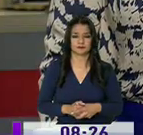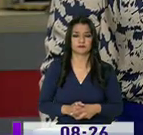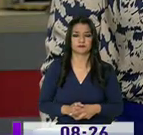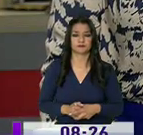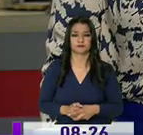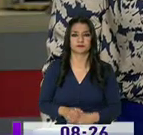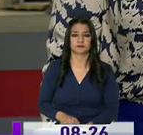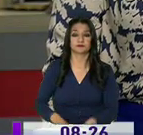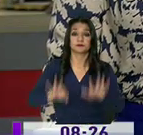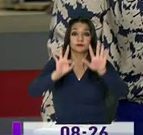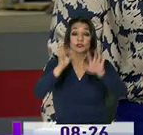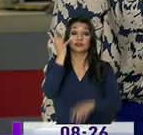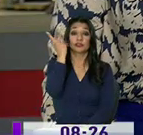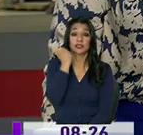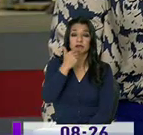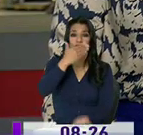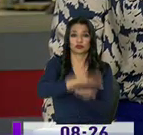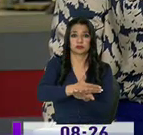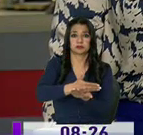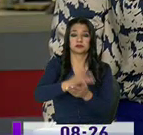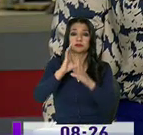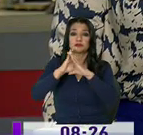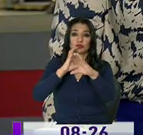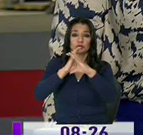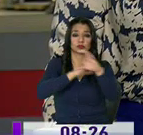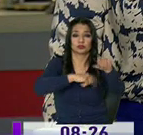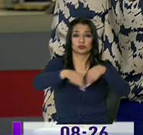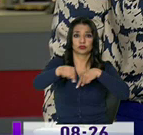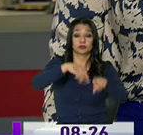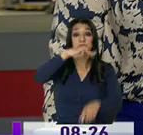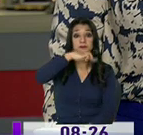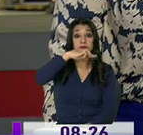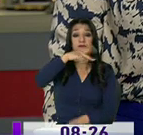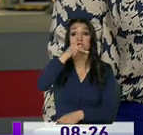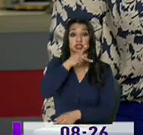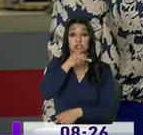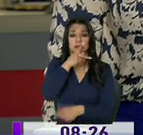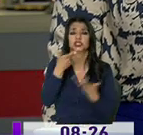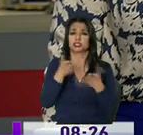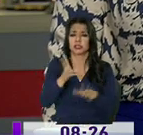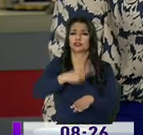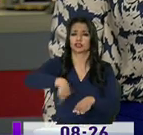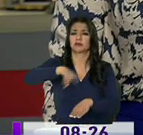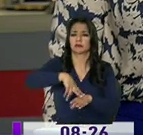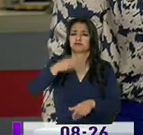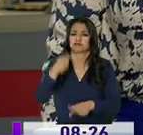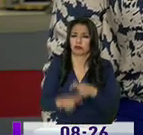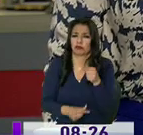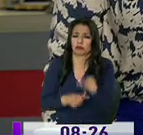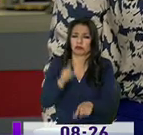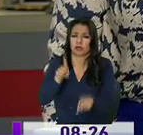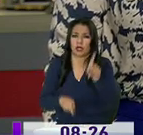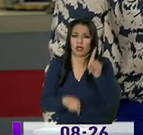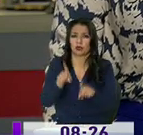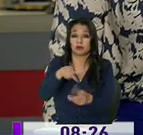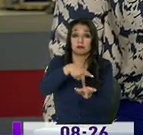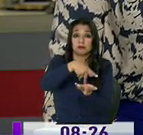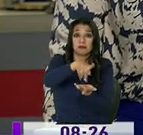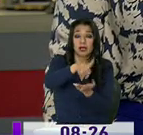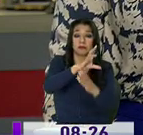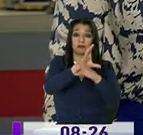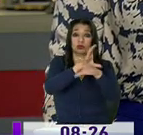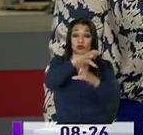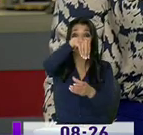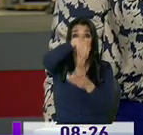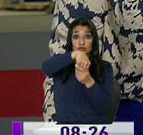Y tras 8 días de suspensión del transporte público en Manta y Puerto Viejo, este servicio se normaliza en ambas ciudades. La tarifa para el uso de buses urbanos